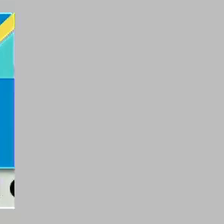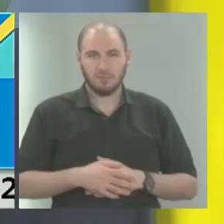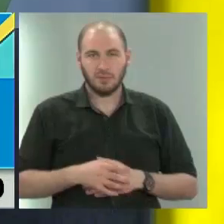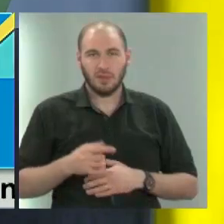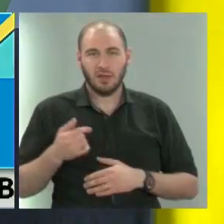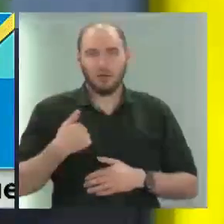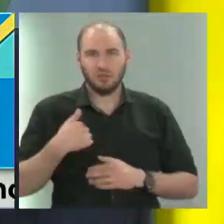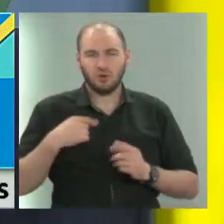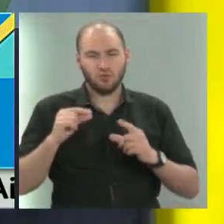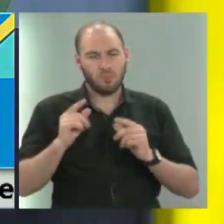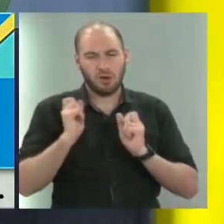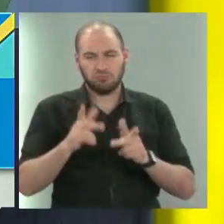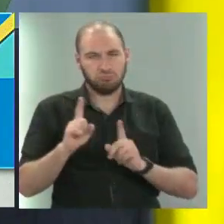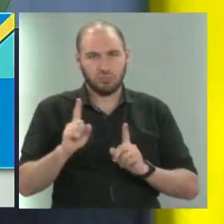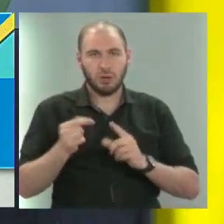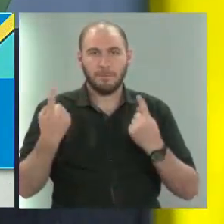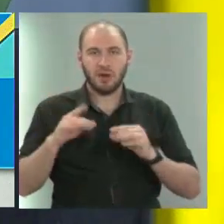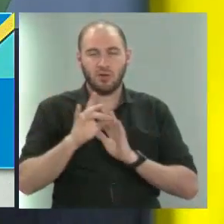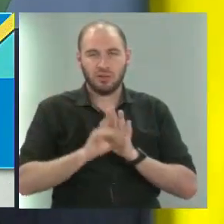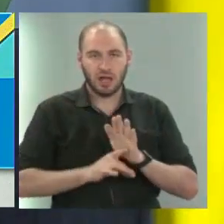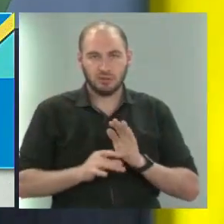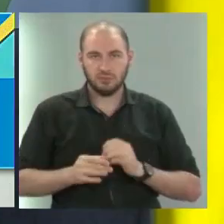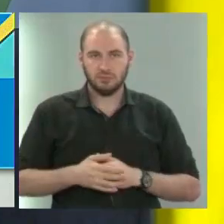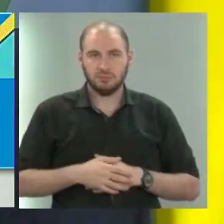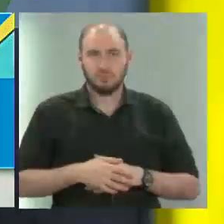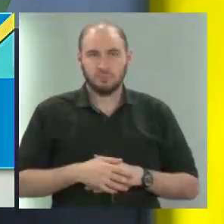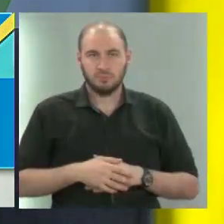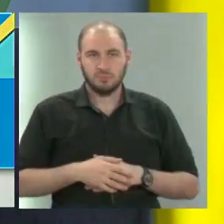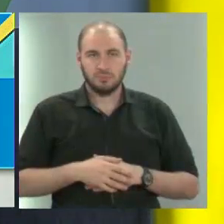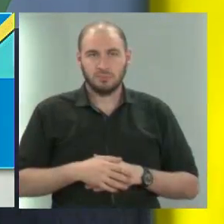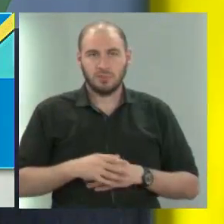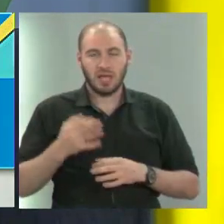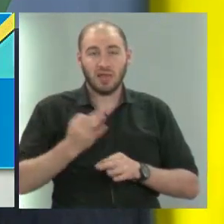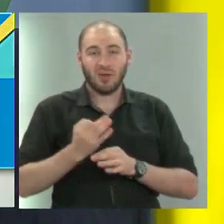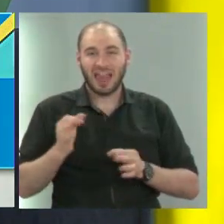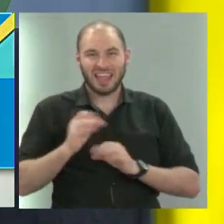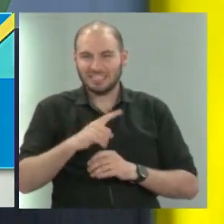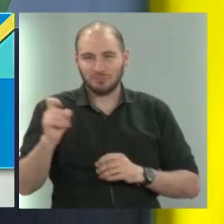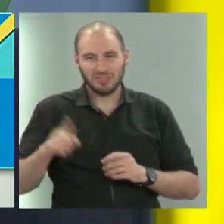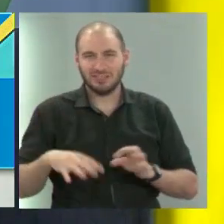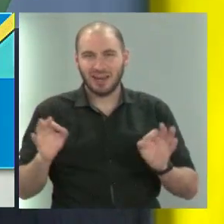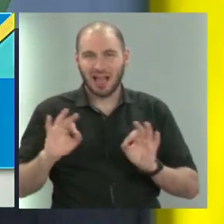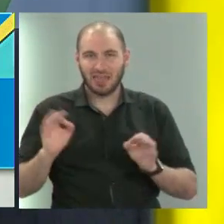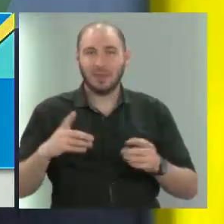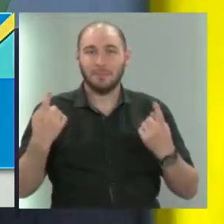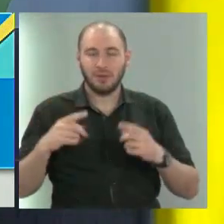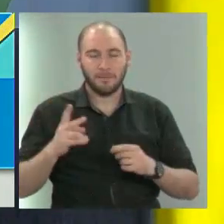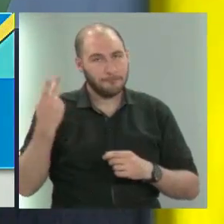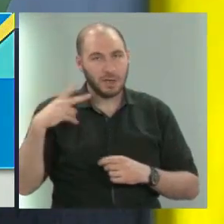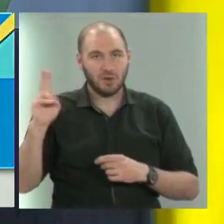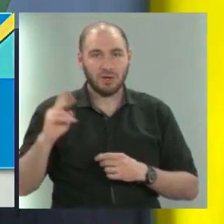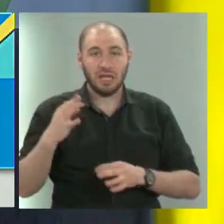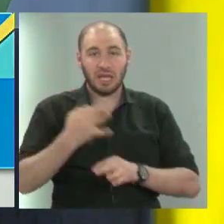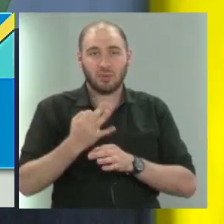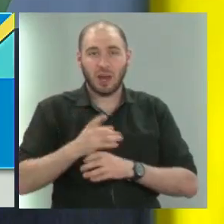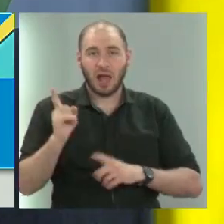dar ninguna cifra, pero el dato que tengo es que no hay ninguna escuela que llegue al 100%, pero lo que es peor, hay